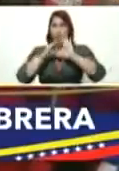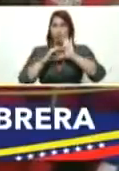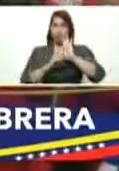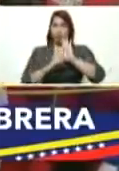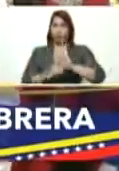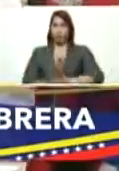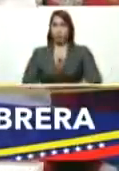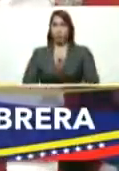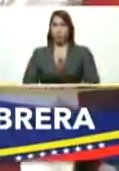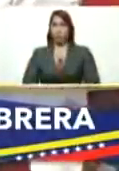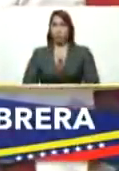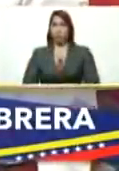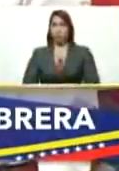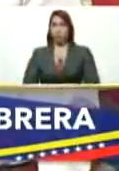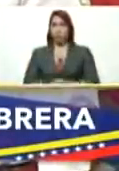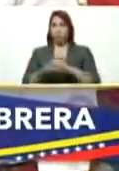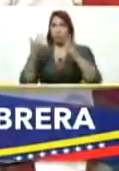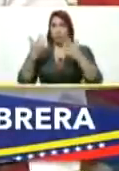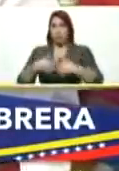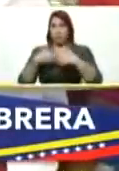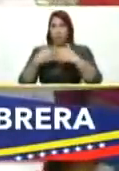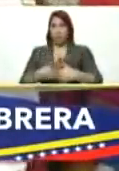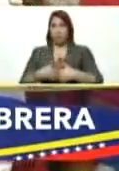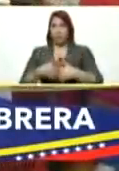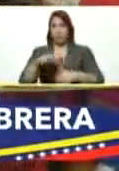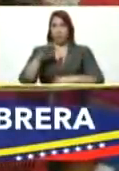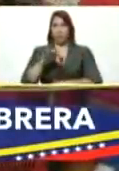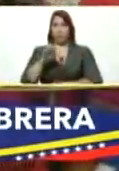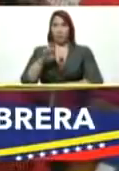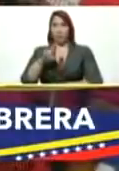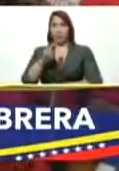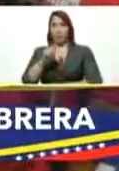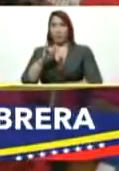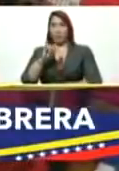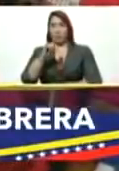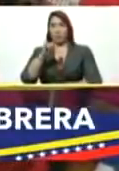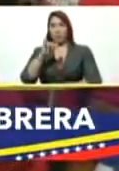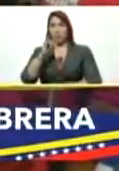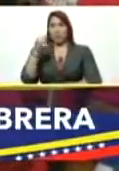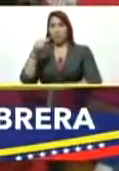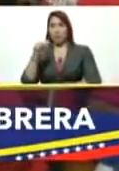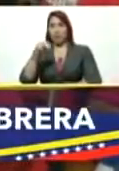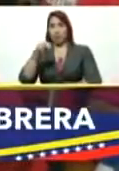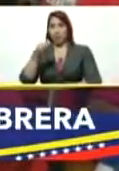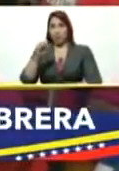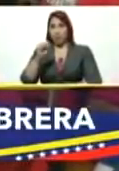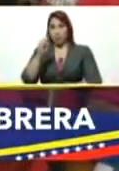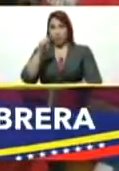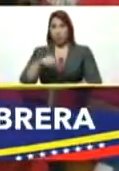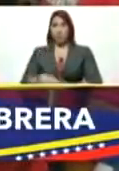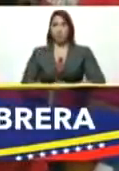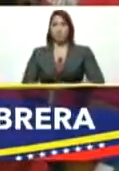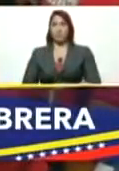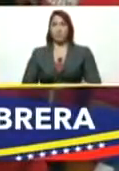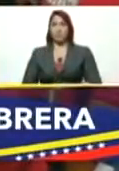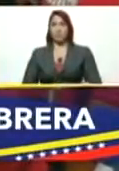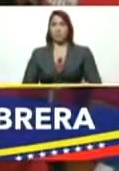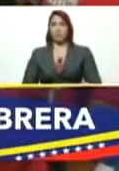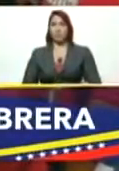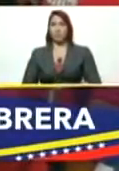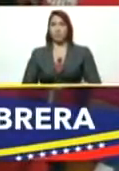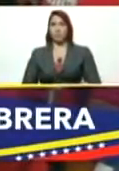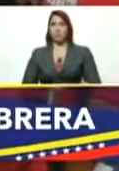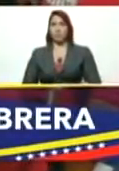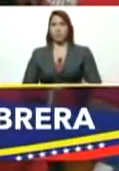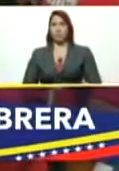en la planta de fertilizantes de nitrogenados y las plantas de fertilizantes de fosfatados